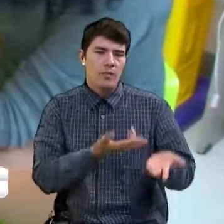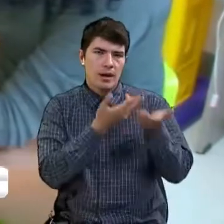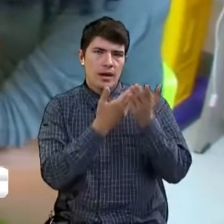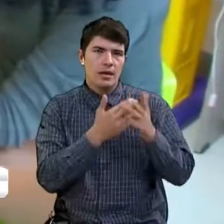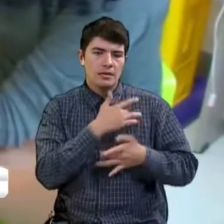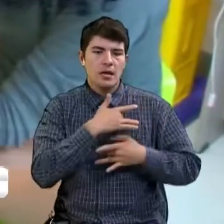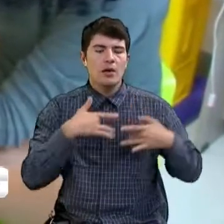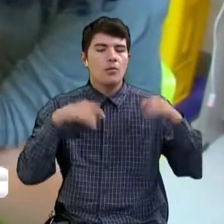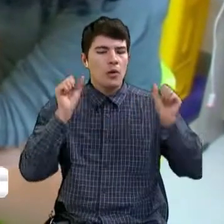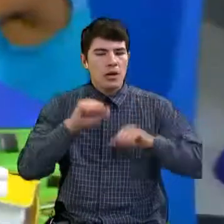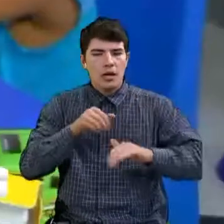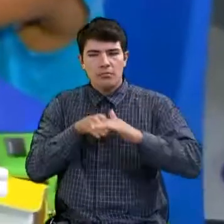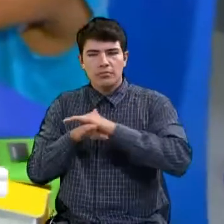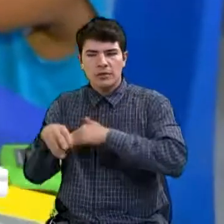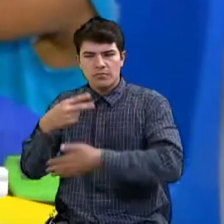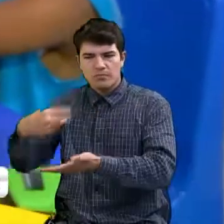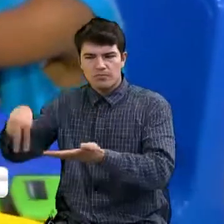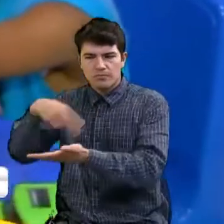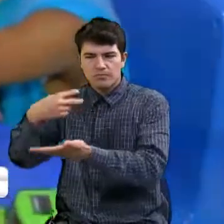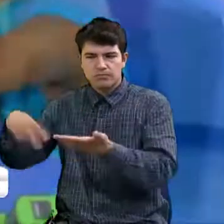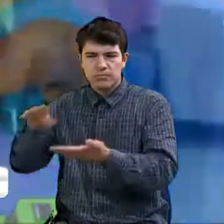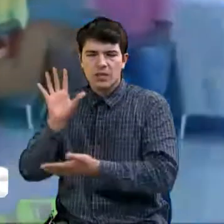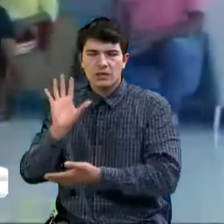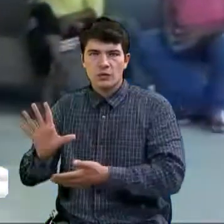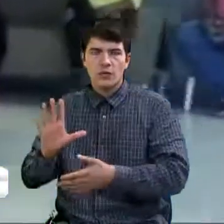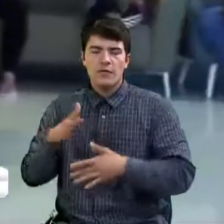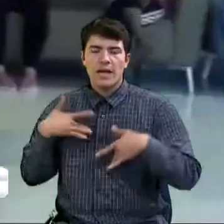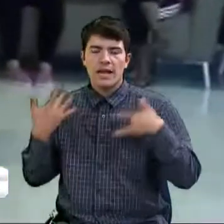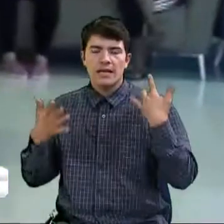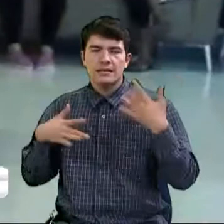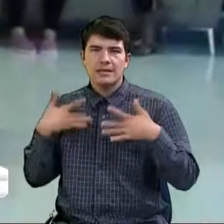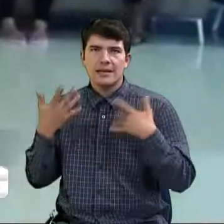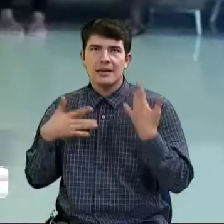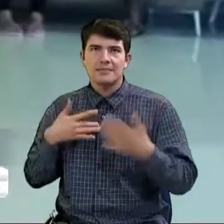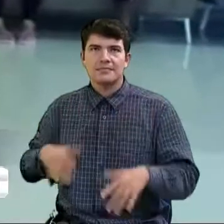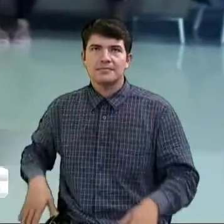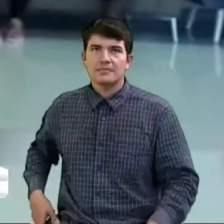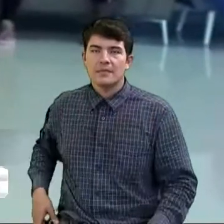regresar al escenario donde reposa su felicidad.